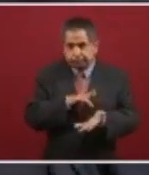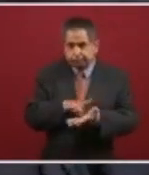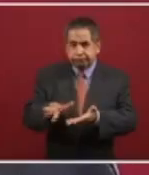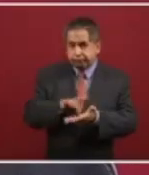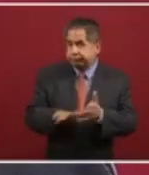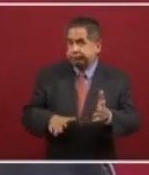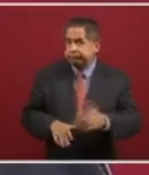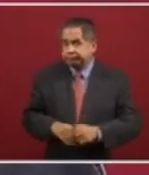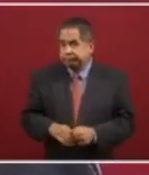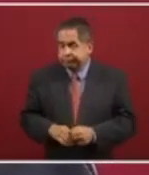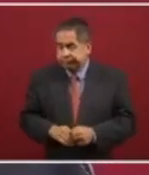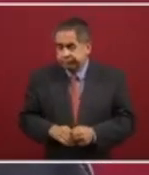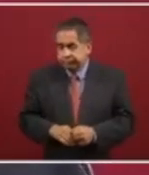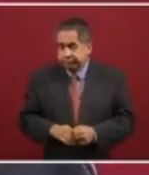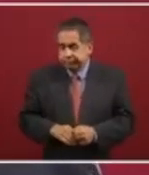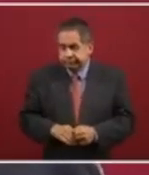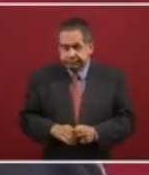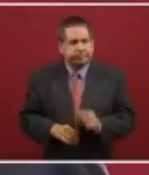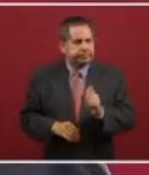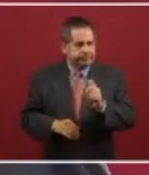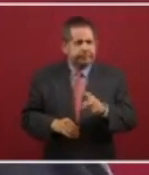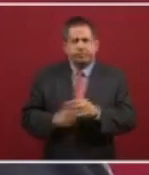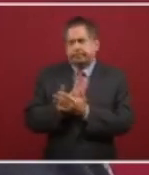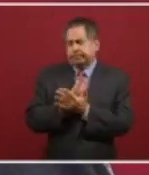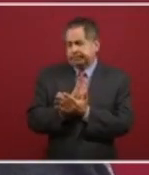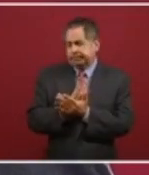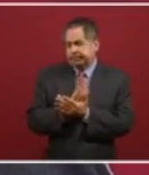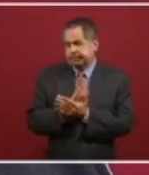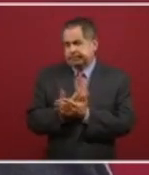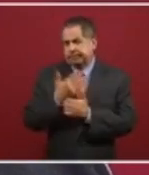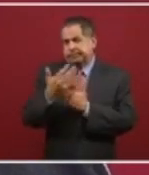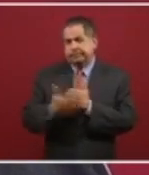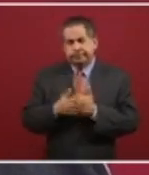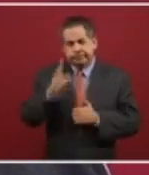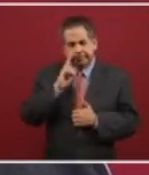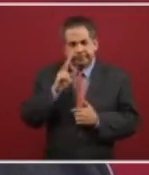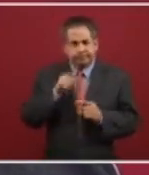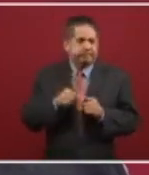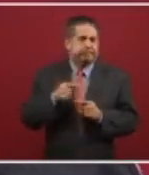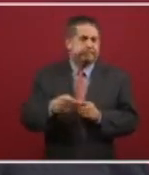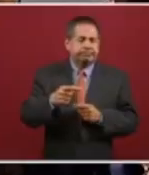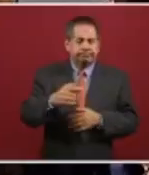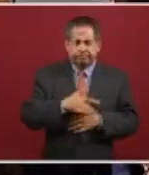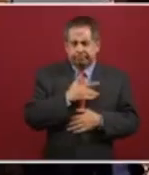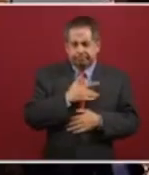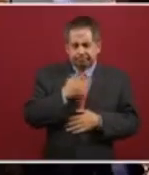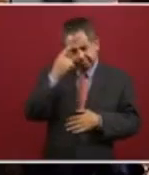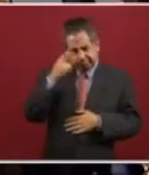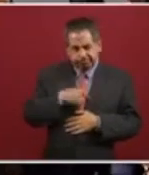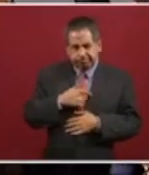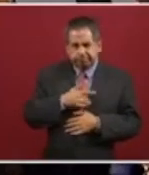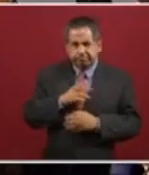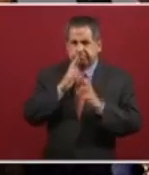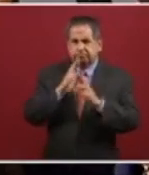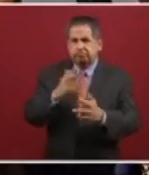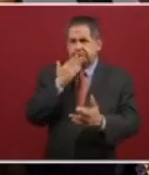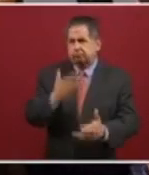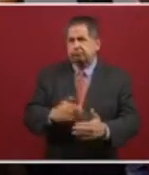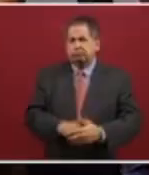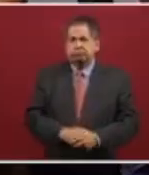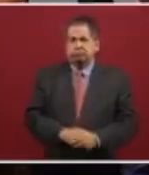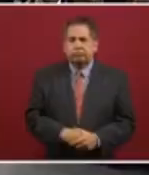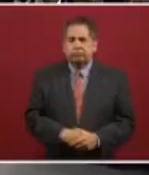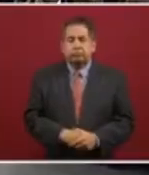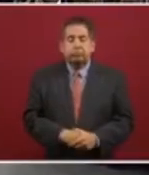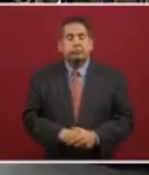Entonces, vamos a esperarnos y van a ver, considero, buenos resultados. Ahora